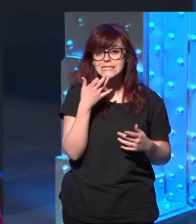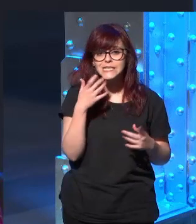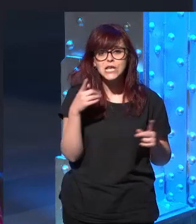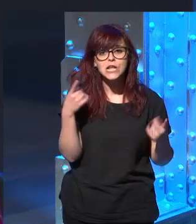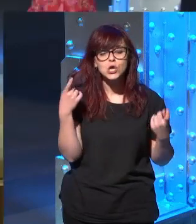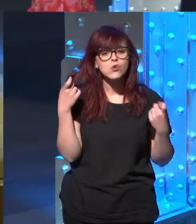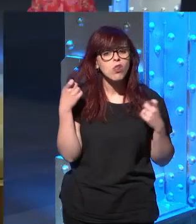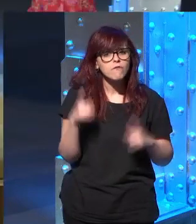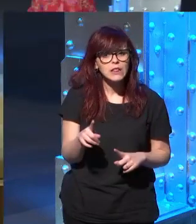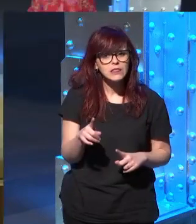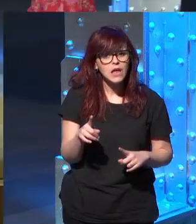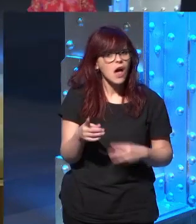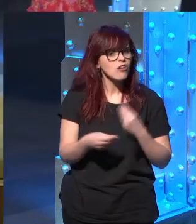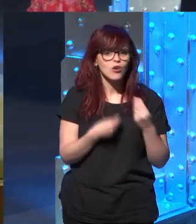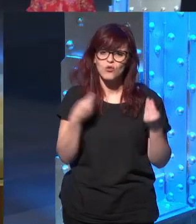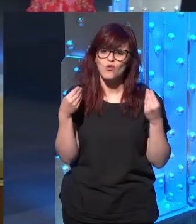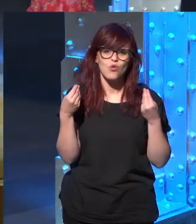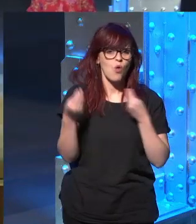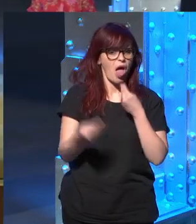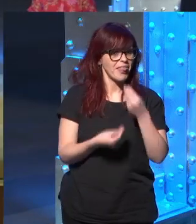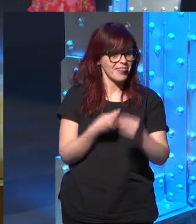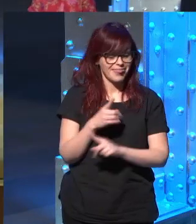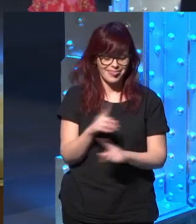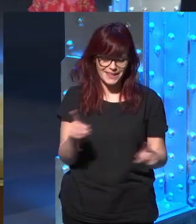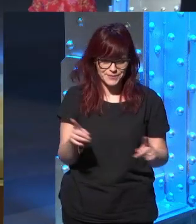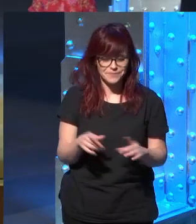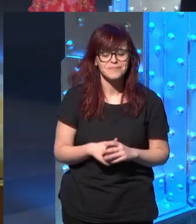no lo necesitan, que no lo hagan. No.